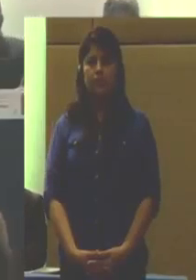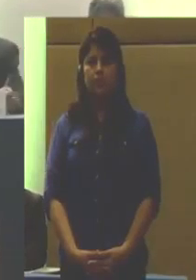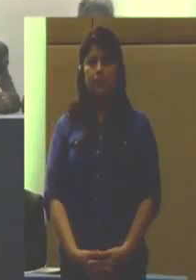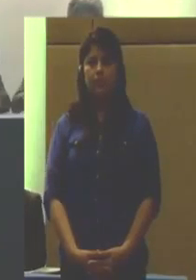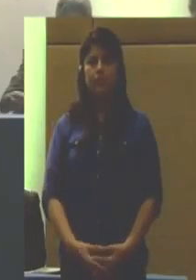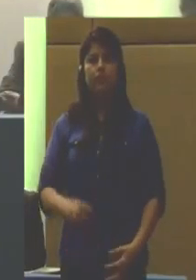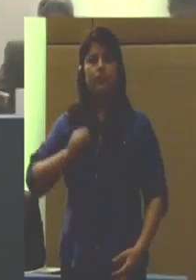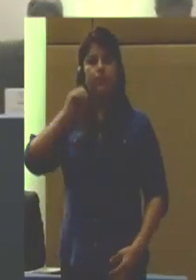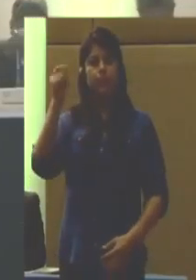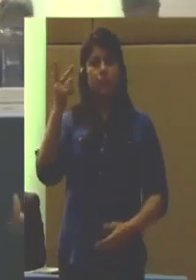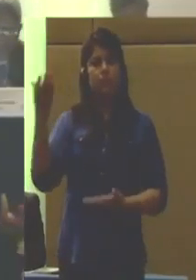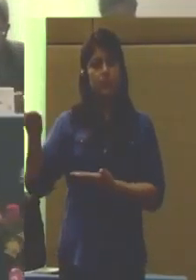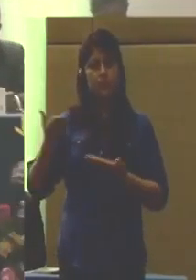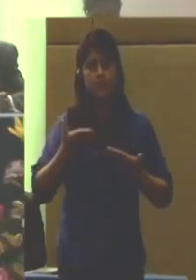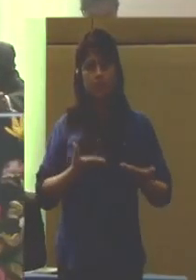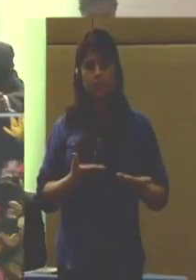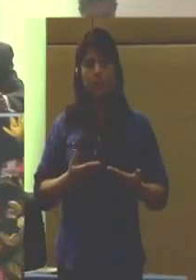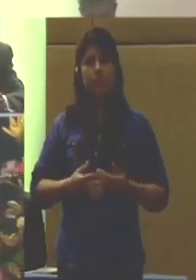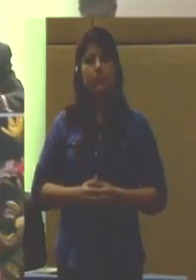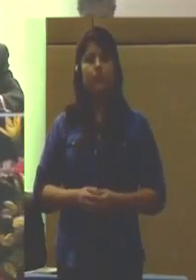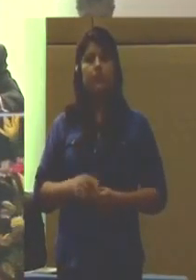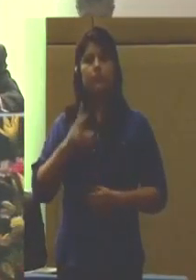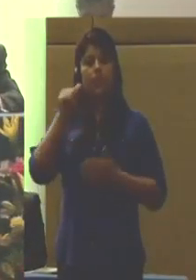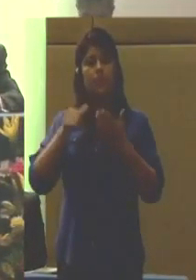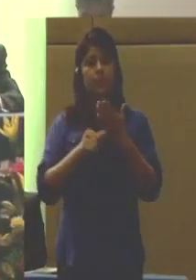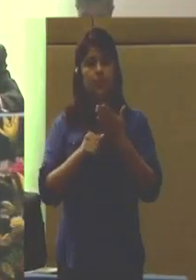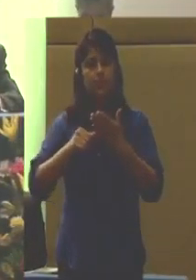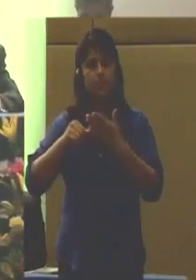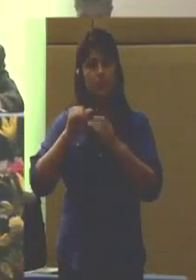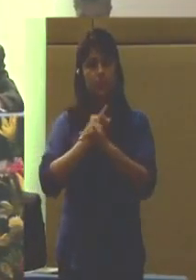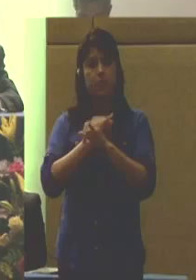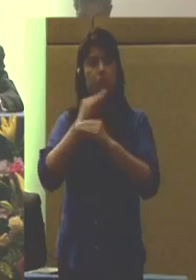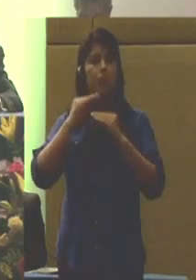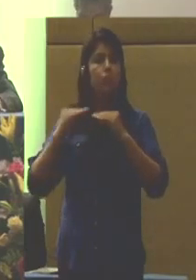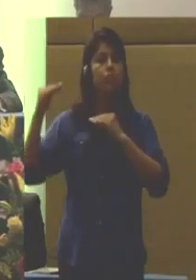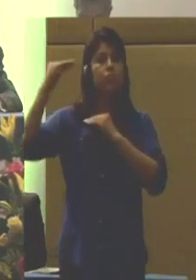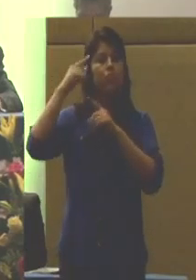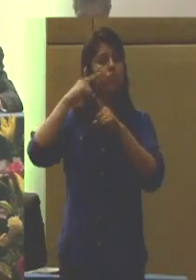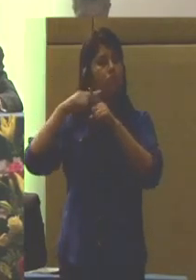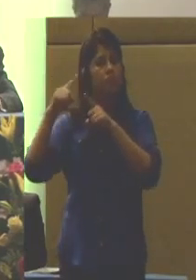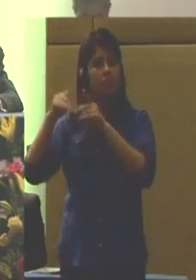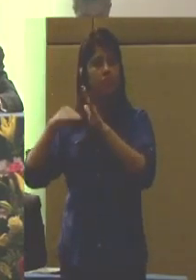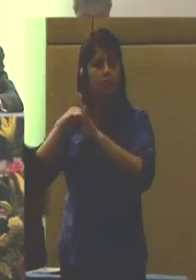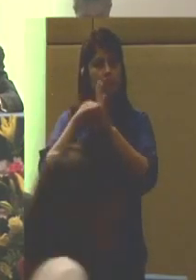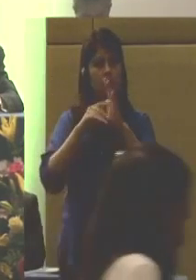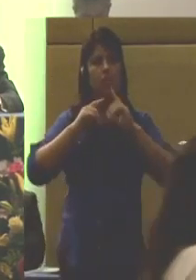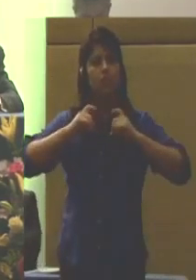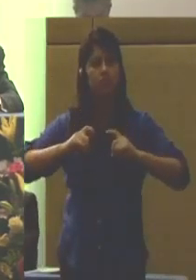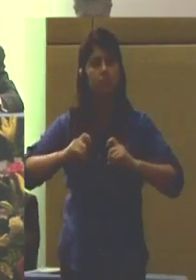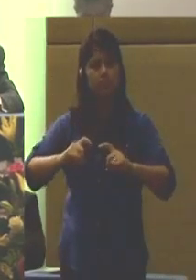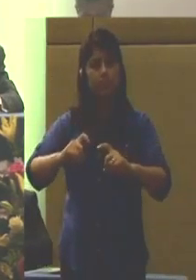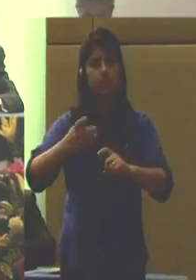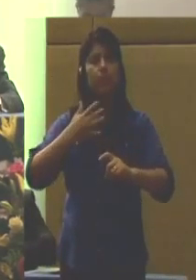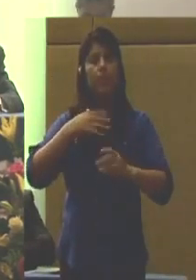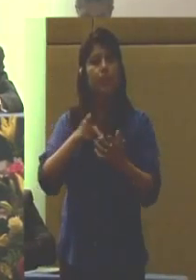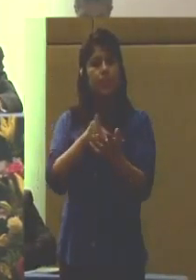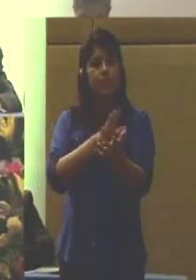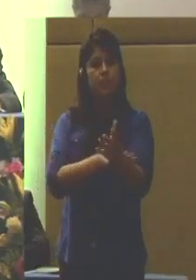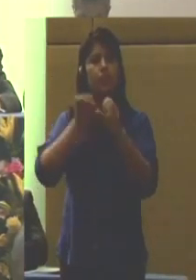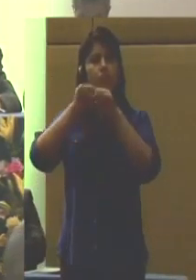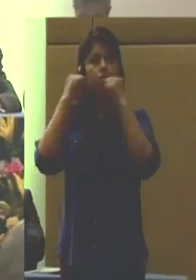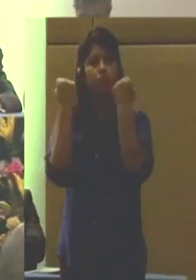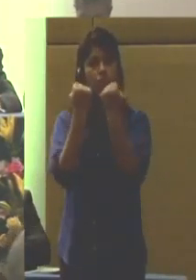Segunda presentación. Las instituciones de educación superior y otros actores en la investigación y la proyección social